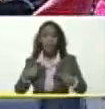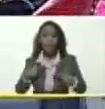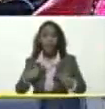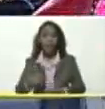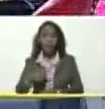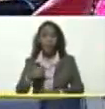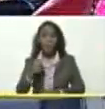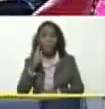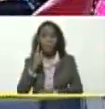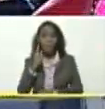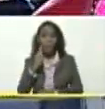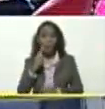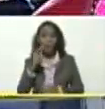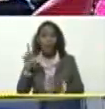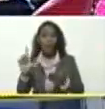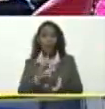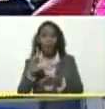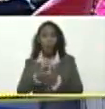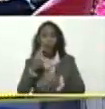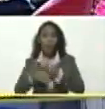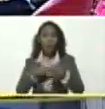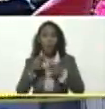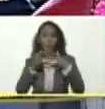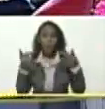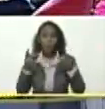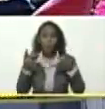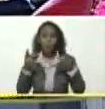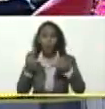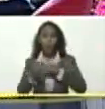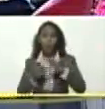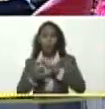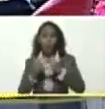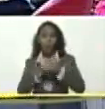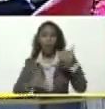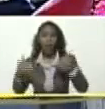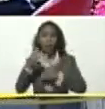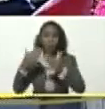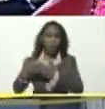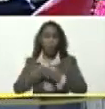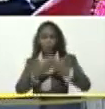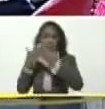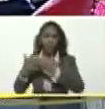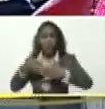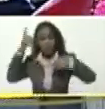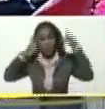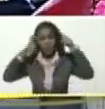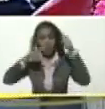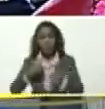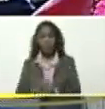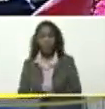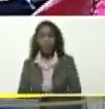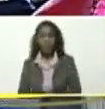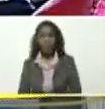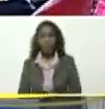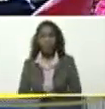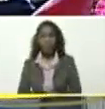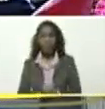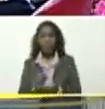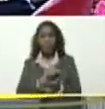el primer tomo que saca, que estaba publicando el Instituto de Altos Estudios Hugo Chávez y Badelé